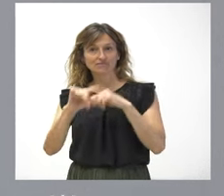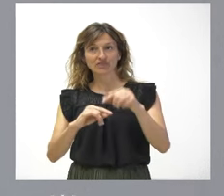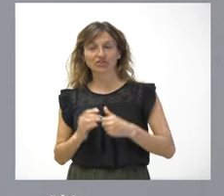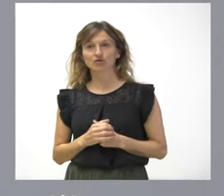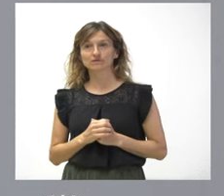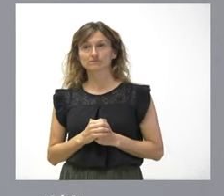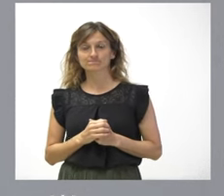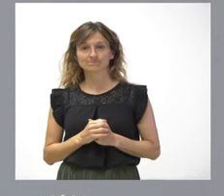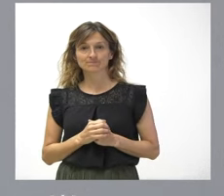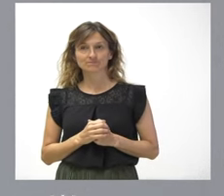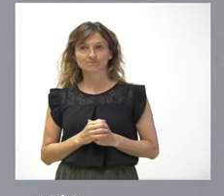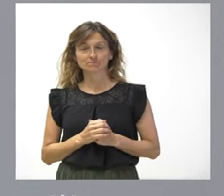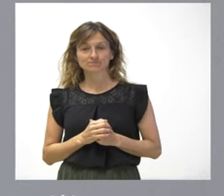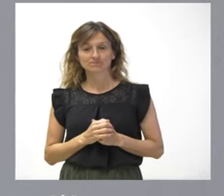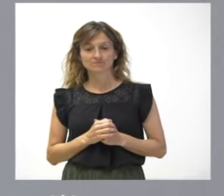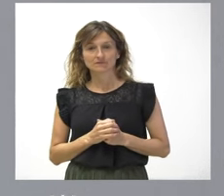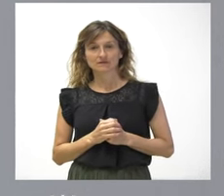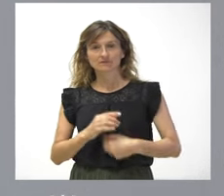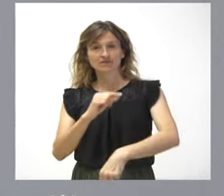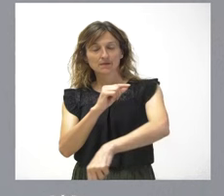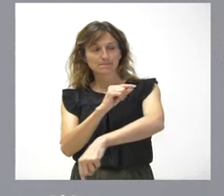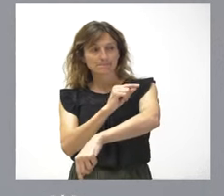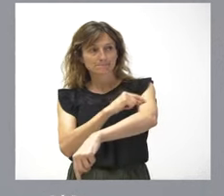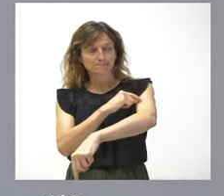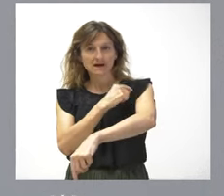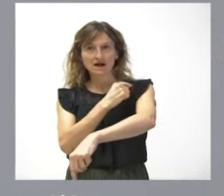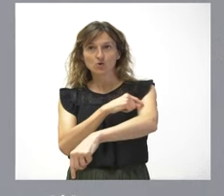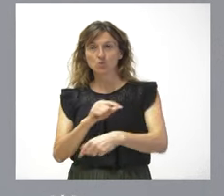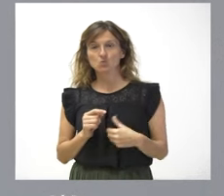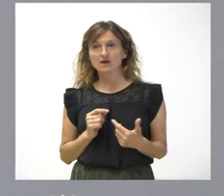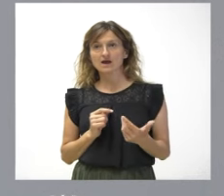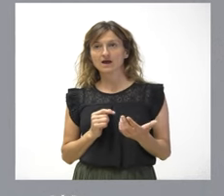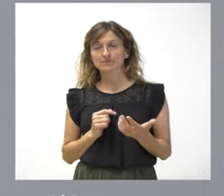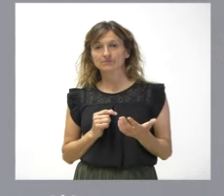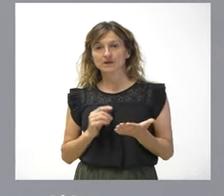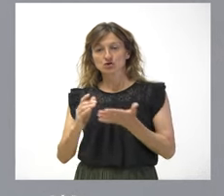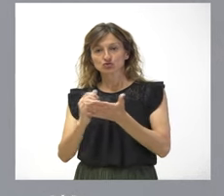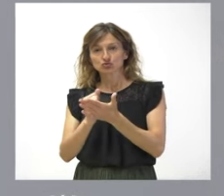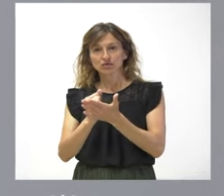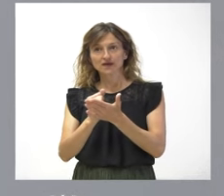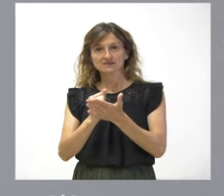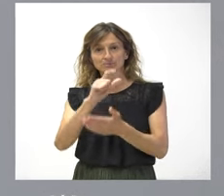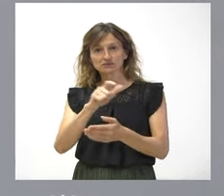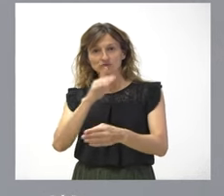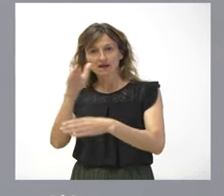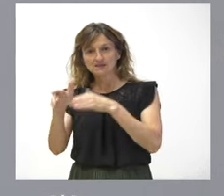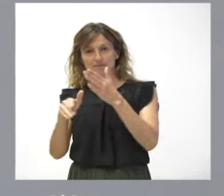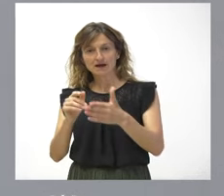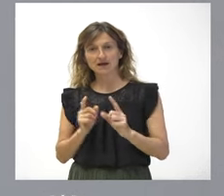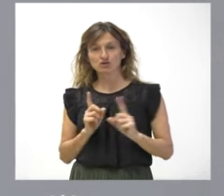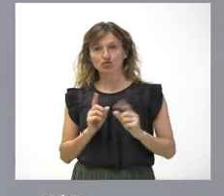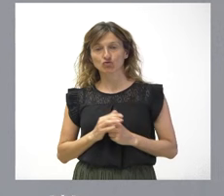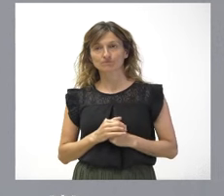eh la vacuna también por clarificar no se pone a todas las personas que van a esos países en el